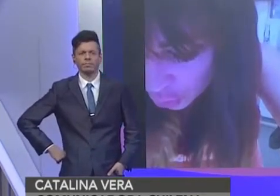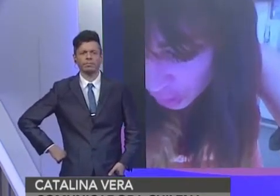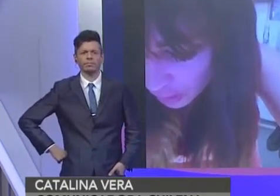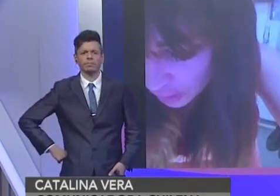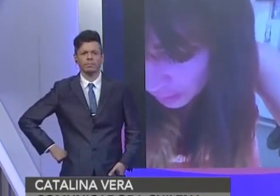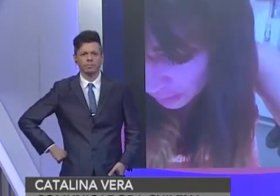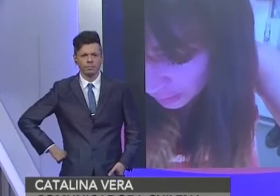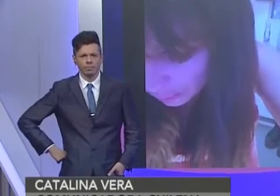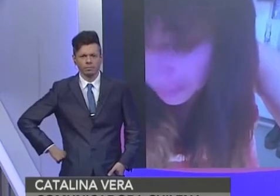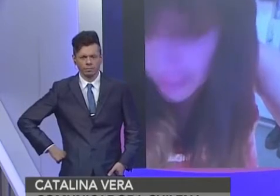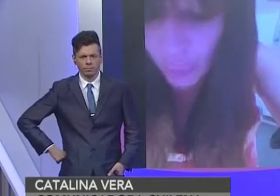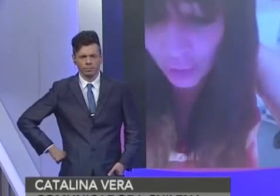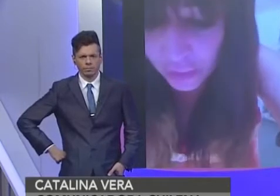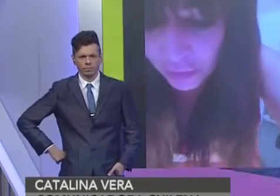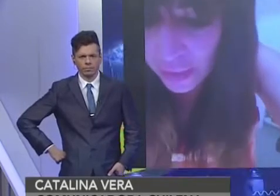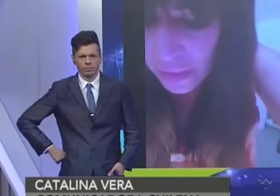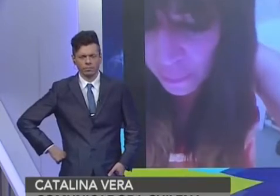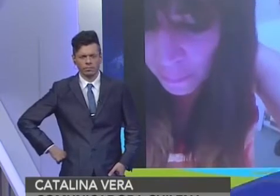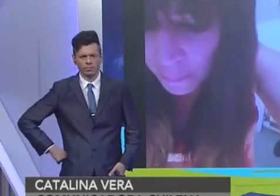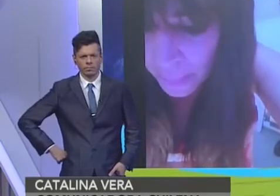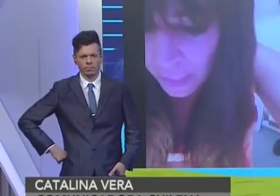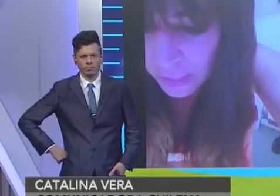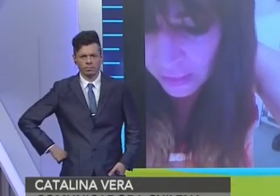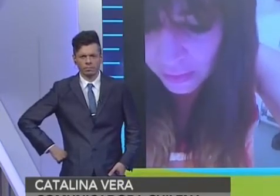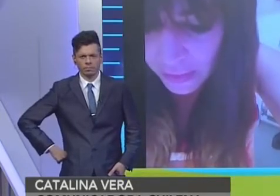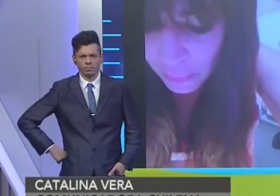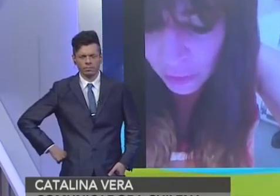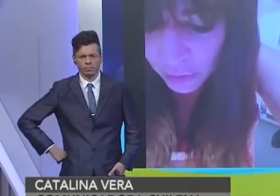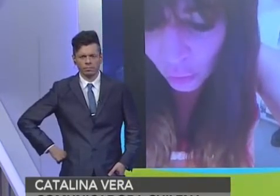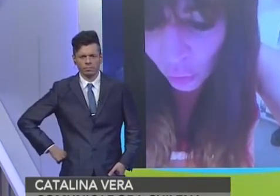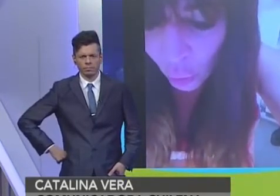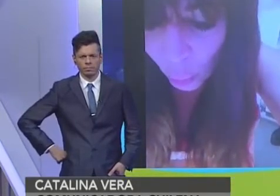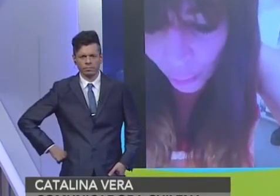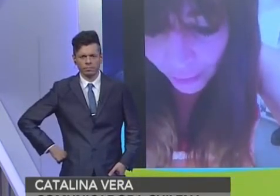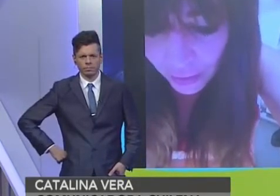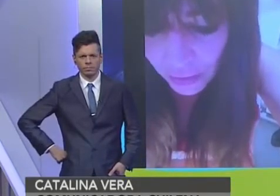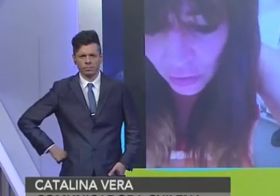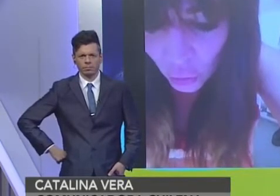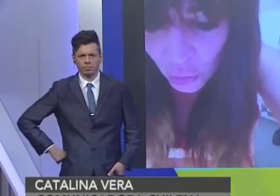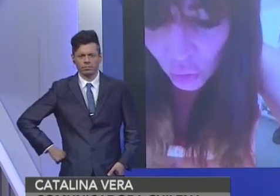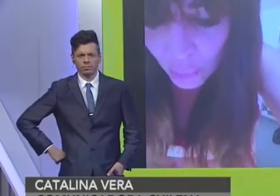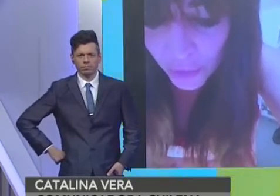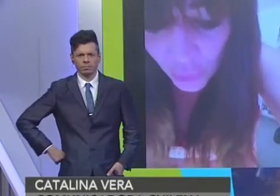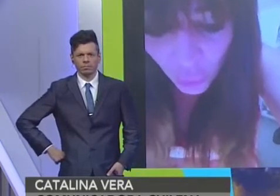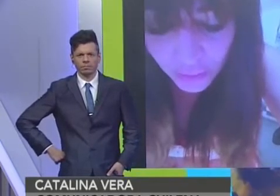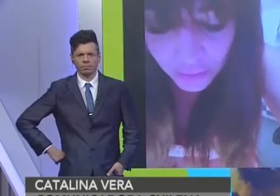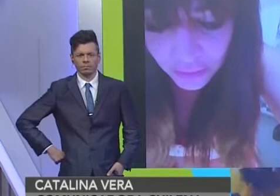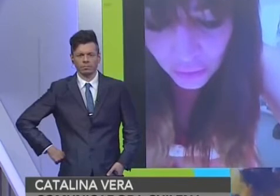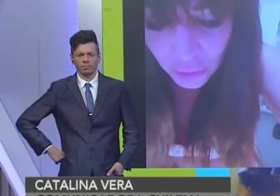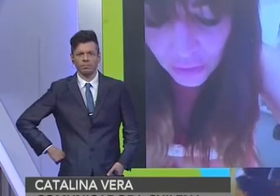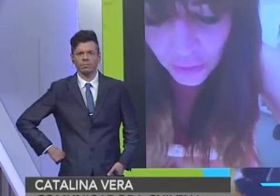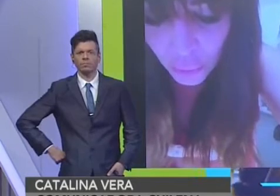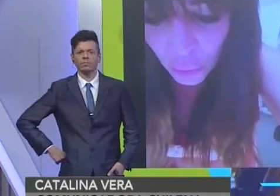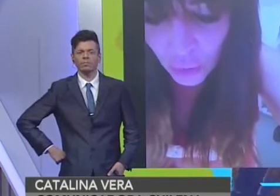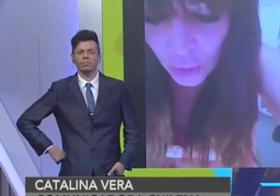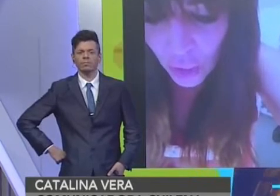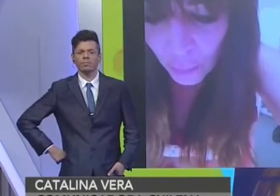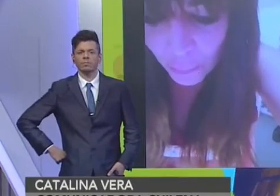3.302 camas disponibles, 67% ocupadas,